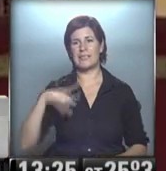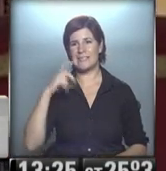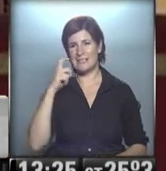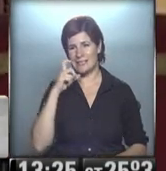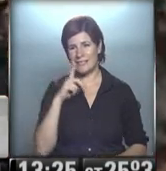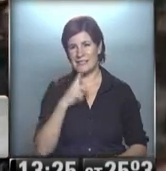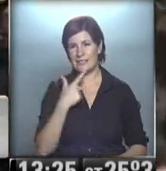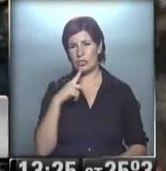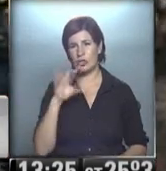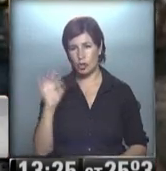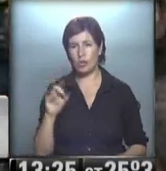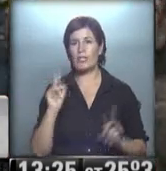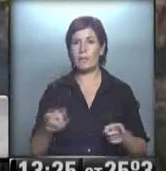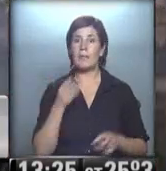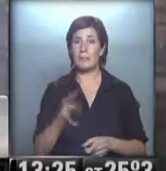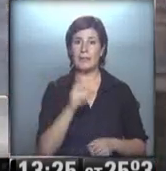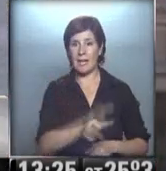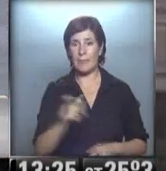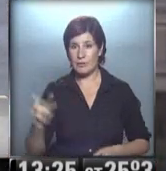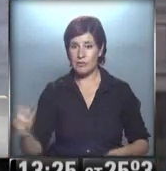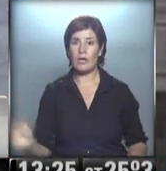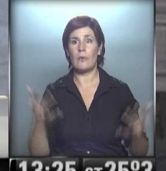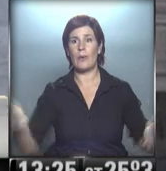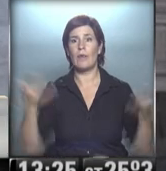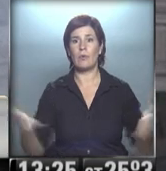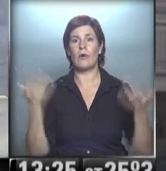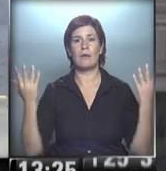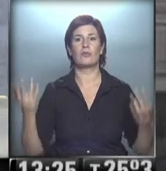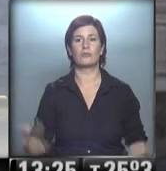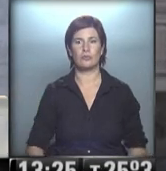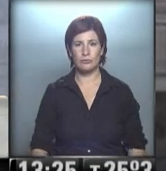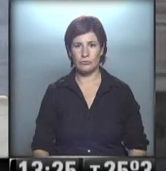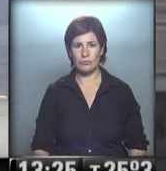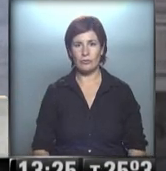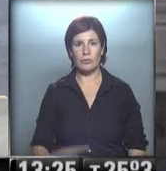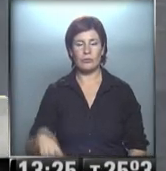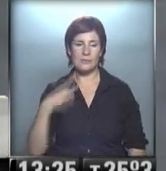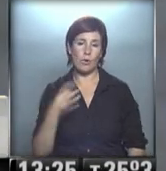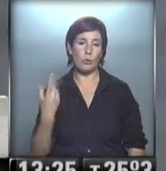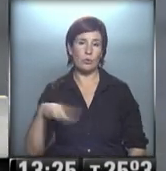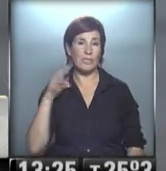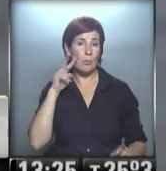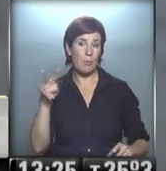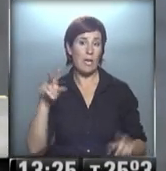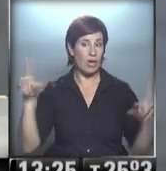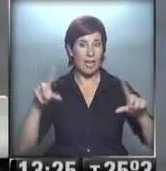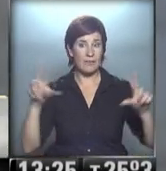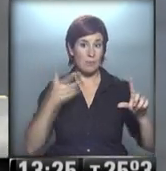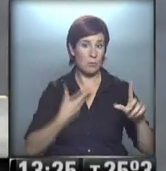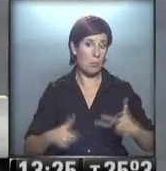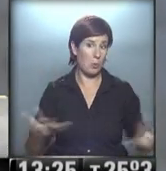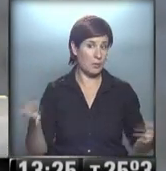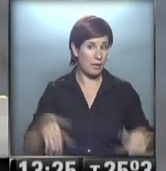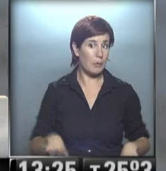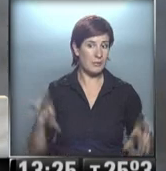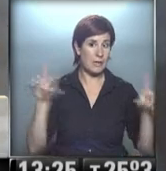fieles: hagan lío. Seguramente recuerdan este momento, ¿eh? Lo vieron tal vez hasta por la televisión pública, estábamos todos allí mirando a ver quién iba a ser el nuevo papa,